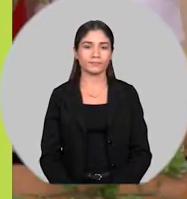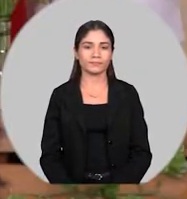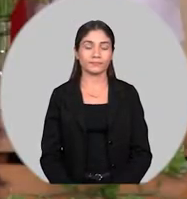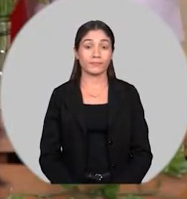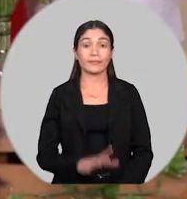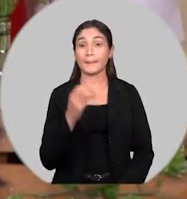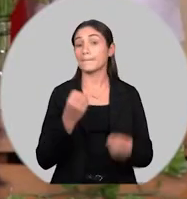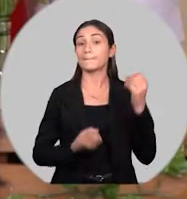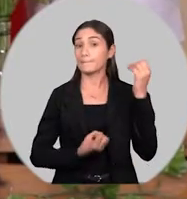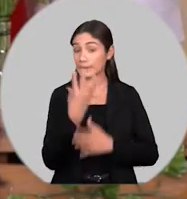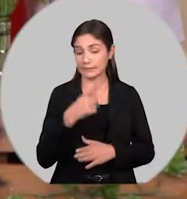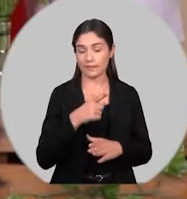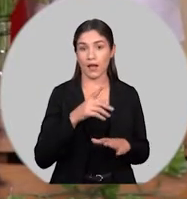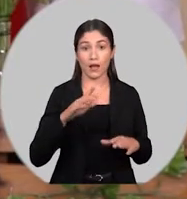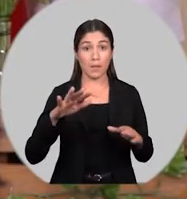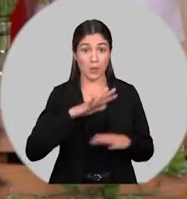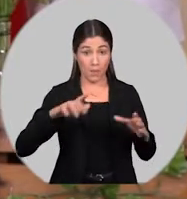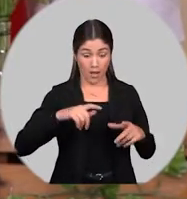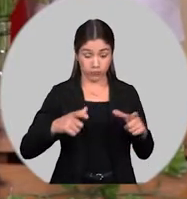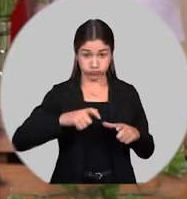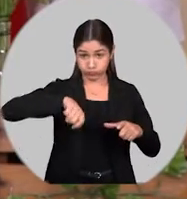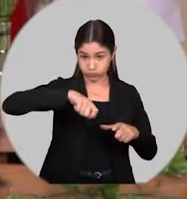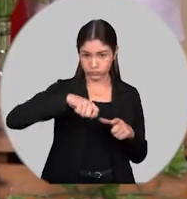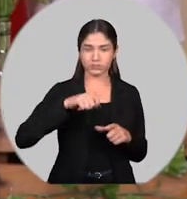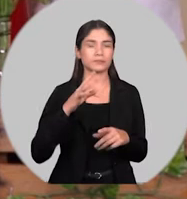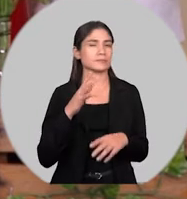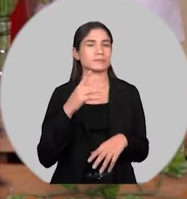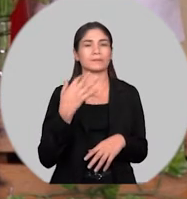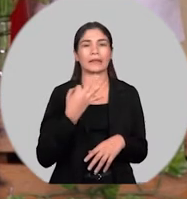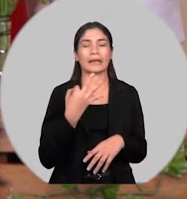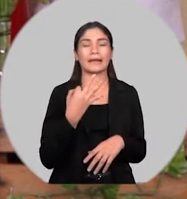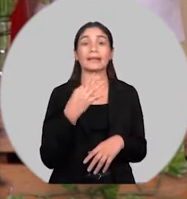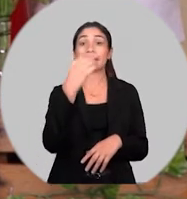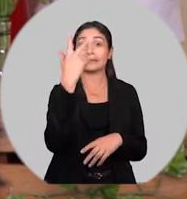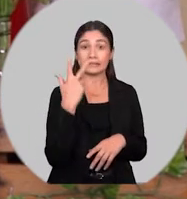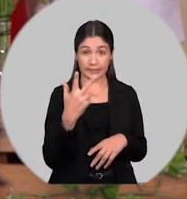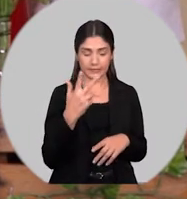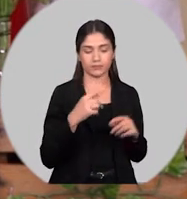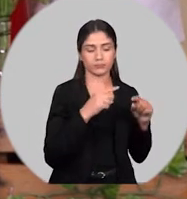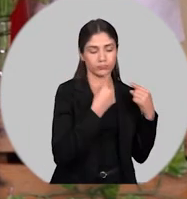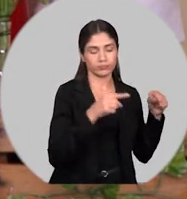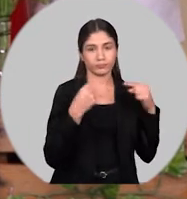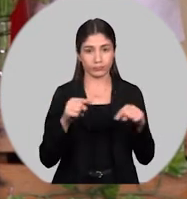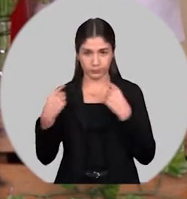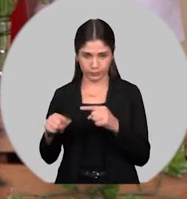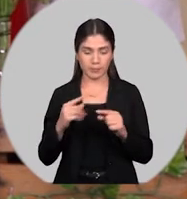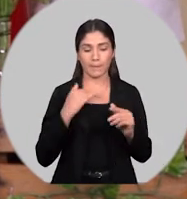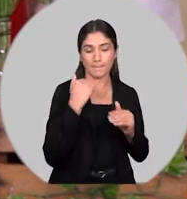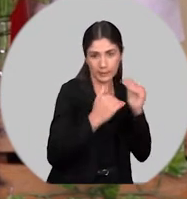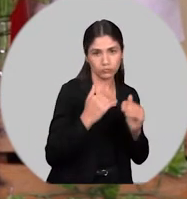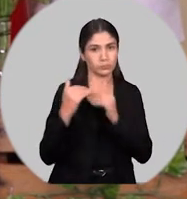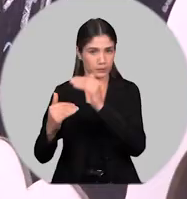Para empezar a cocinar esta torta solamente vamos a tener tres pasos para hacer el